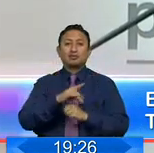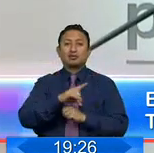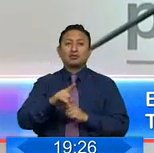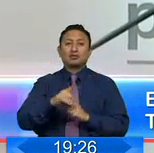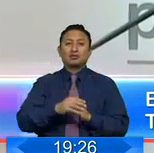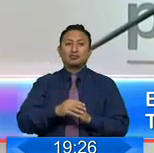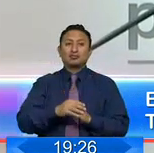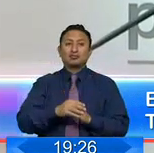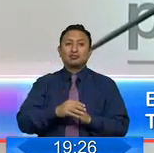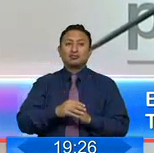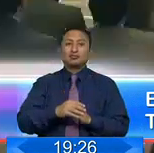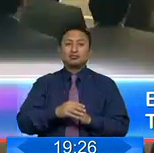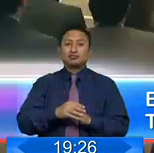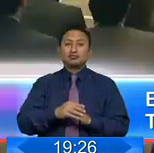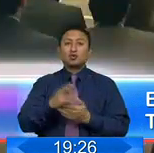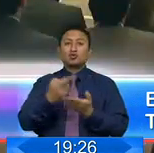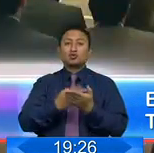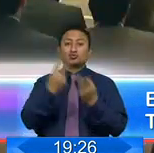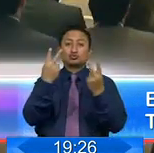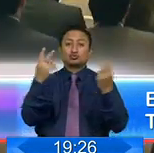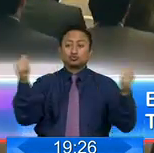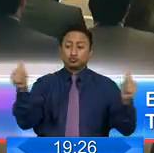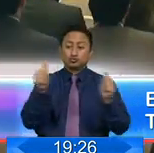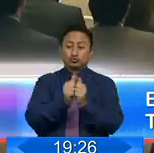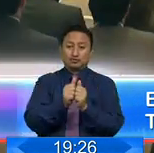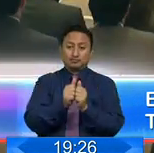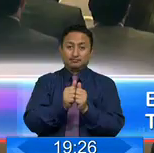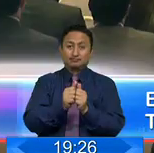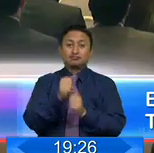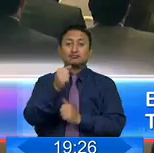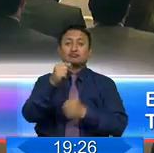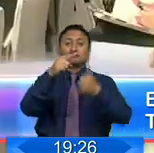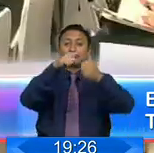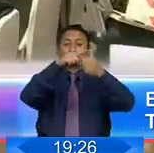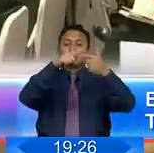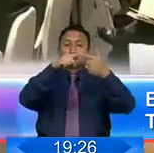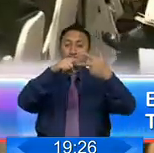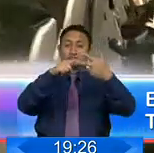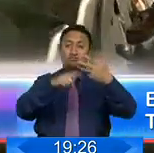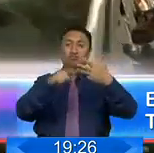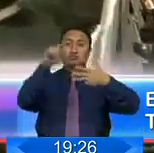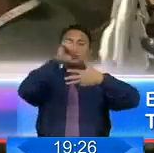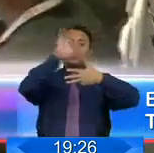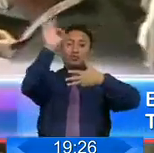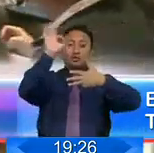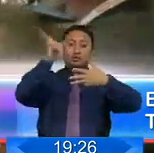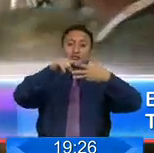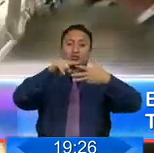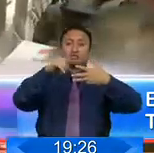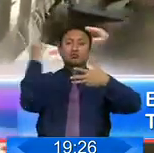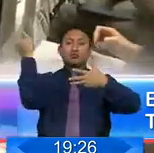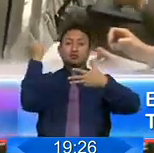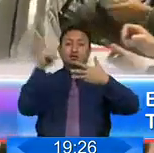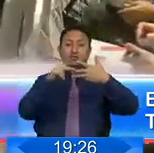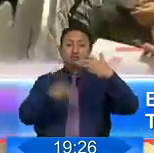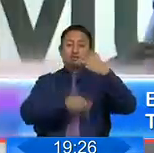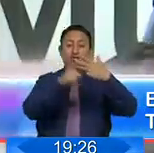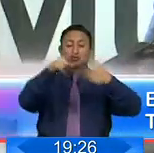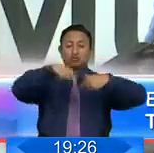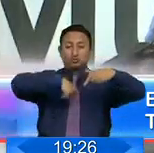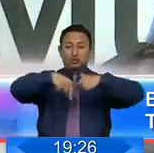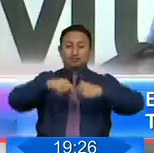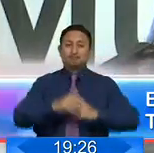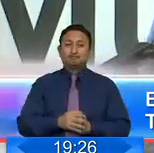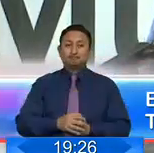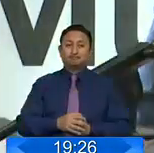partenariado multilateral. Ahí se trataron cuatro temas en específico: energía, infraestructura, hidrocarburos y vialidad. A lo largo de